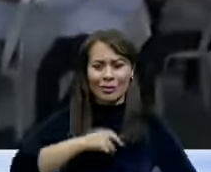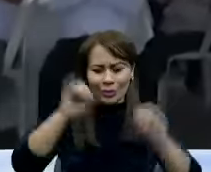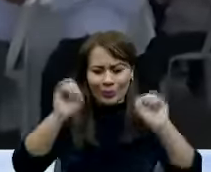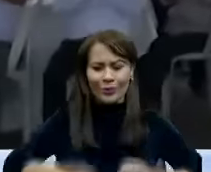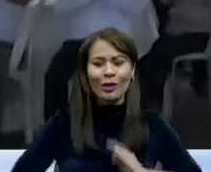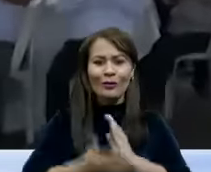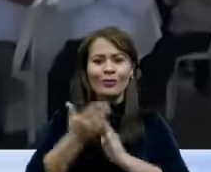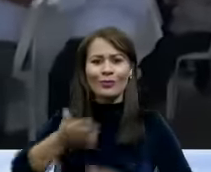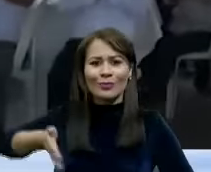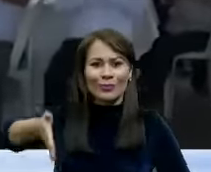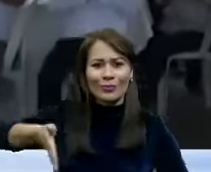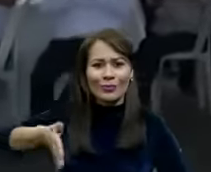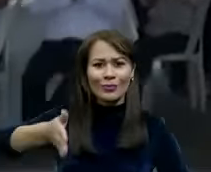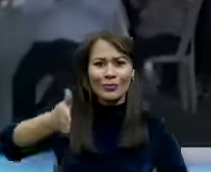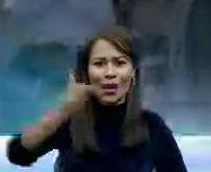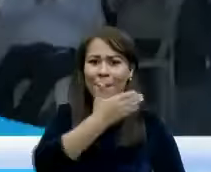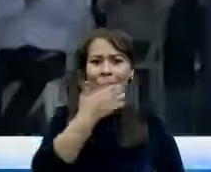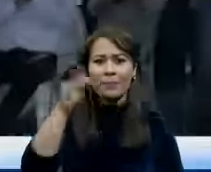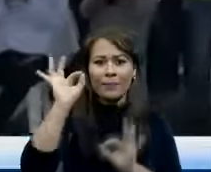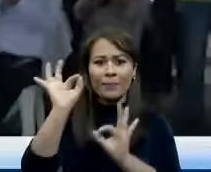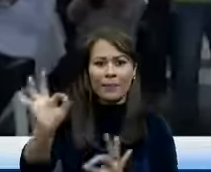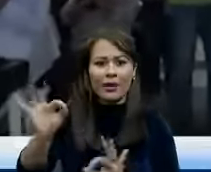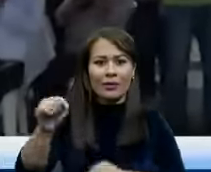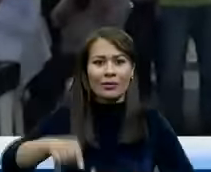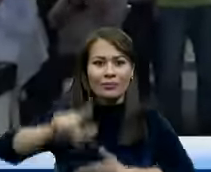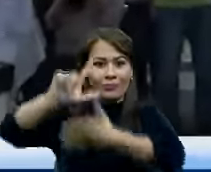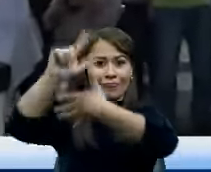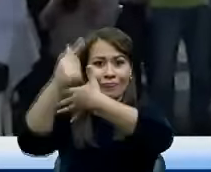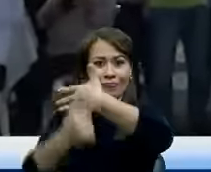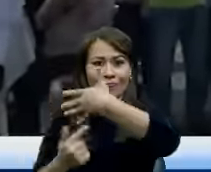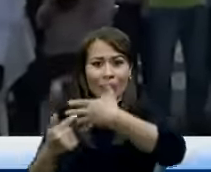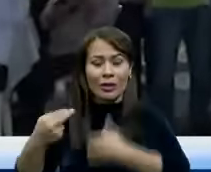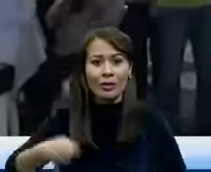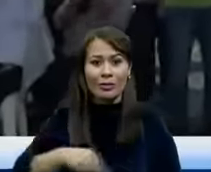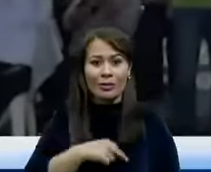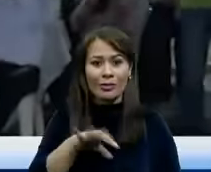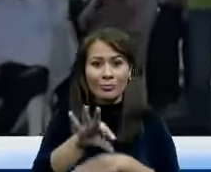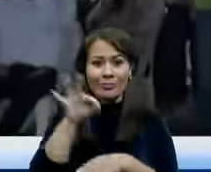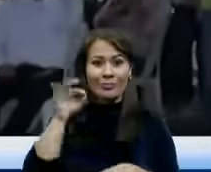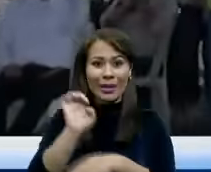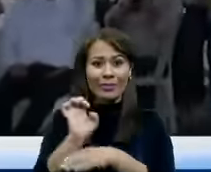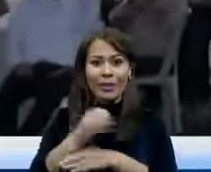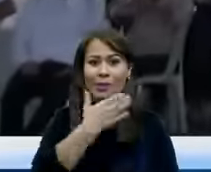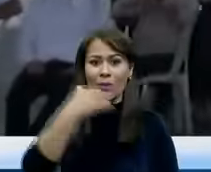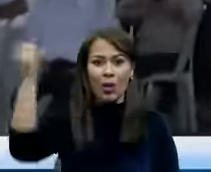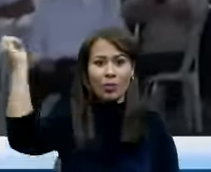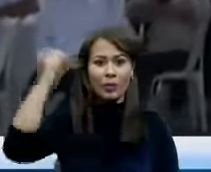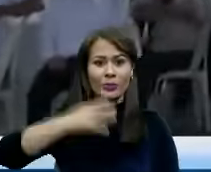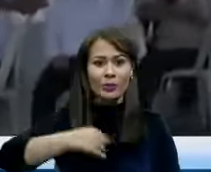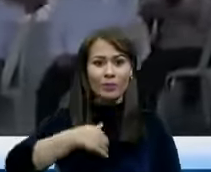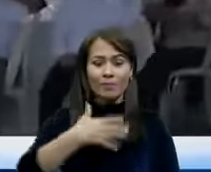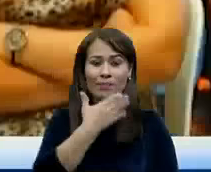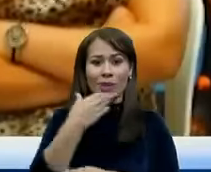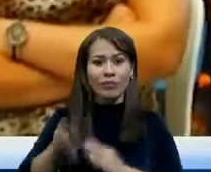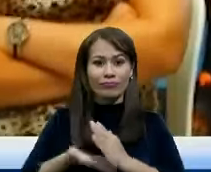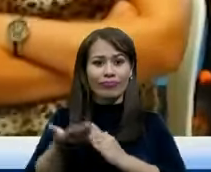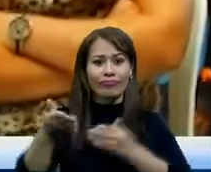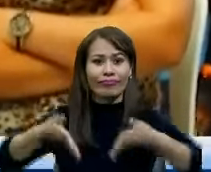la carretera, la mejor carretera de América Latina. Nosotros somos el país de la energía renovable, de nuestra